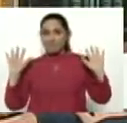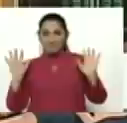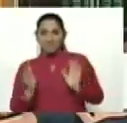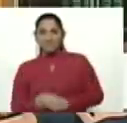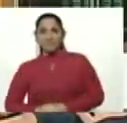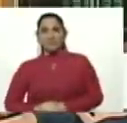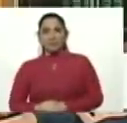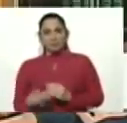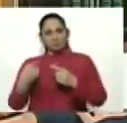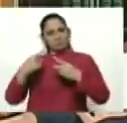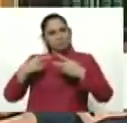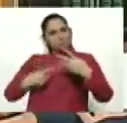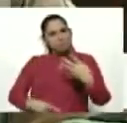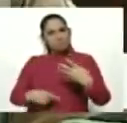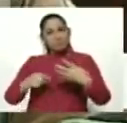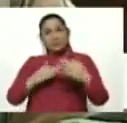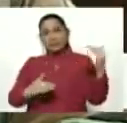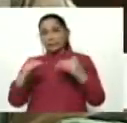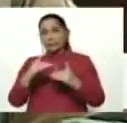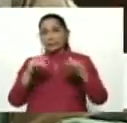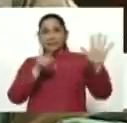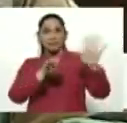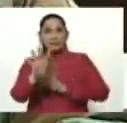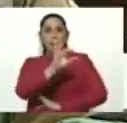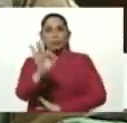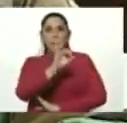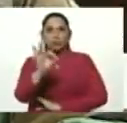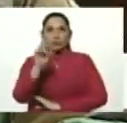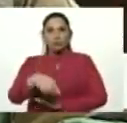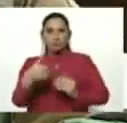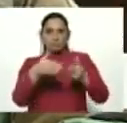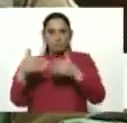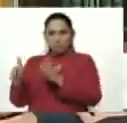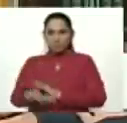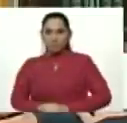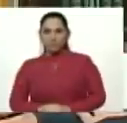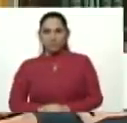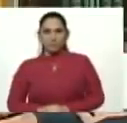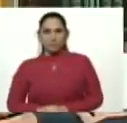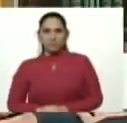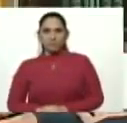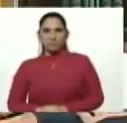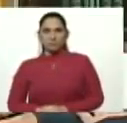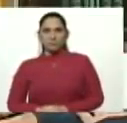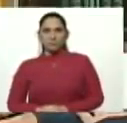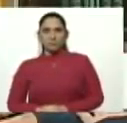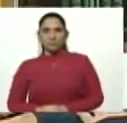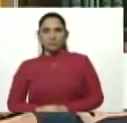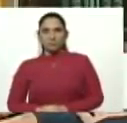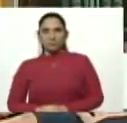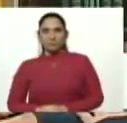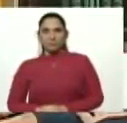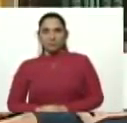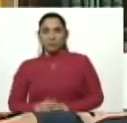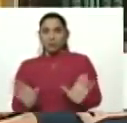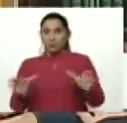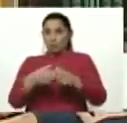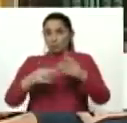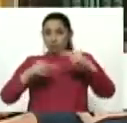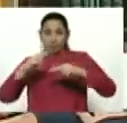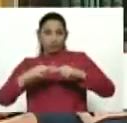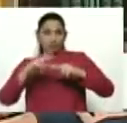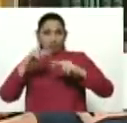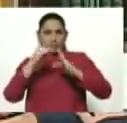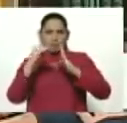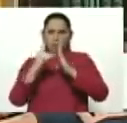de ferretería. Se activó hasta el 64%. Ferretería. El sector de construcción se activó